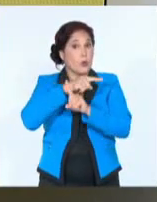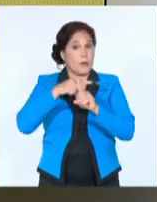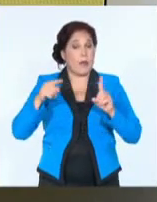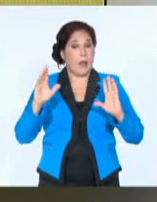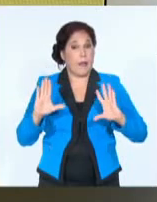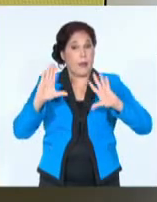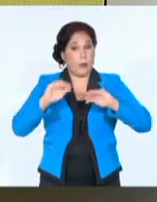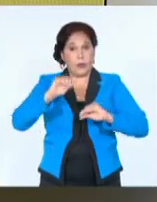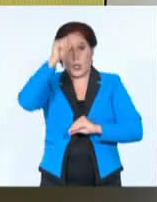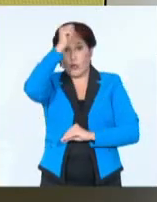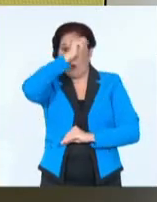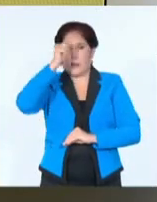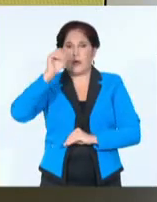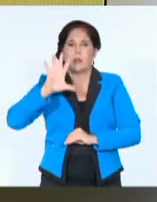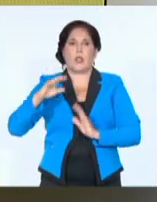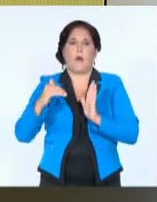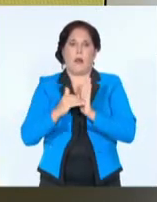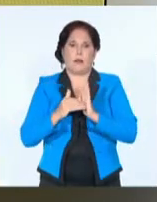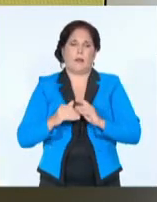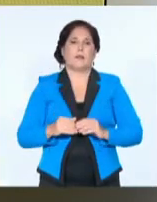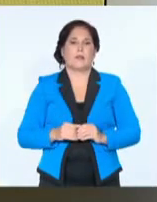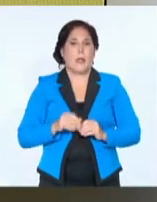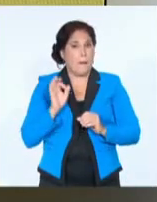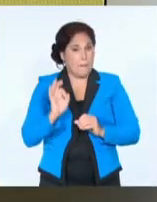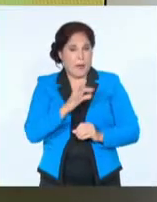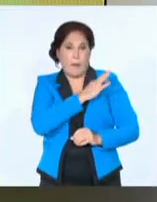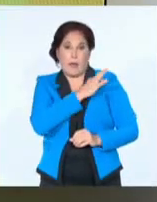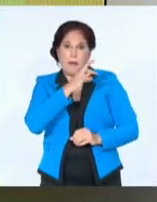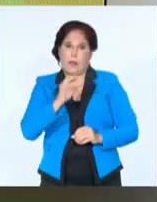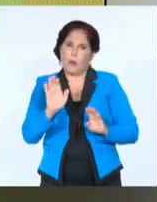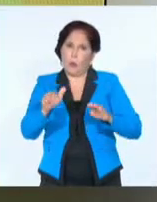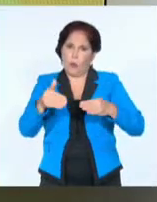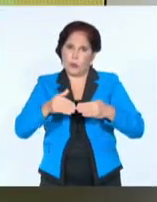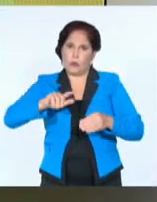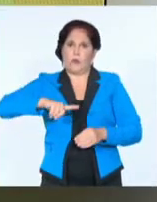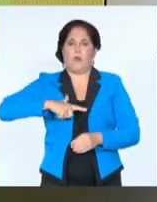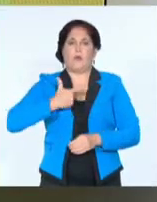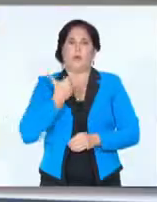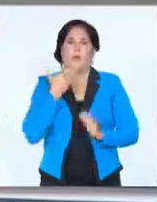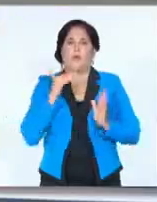y el domingo a las 5 de la tarde. Con esta invitación concluyen las culturales. Muy buenas tardes.